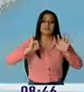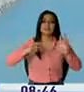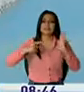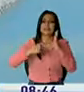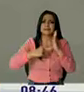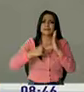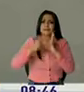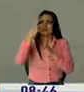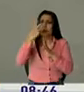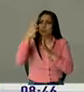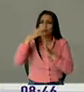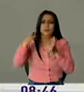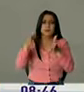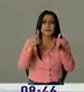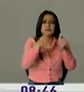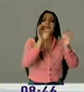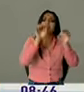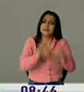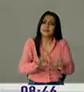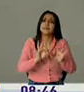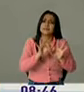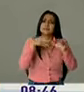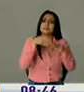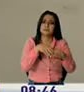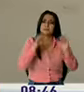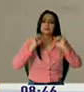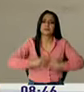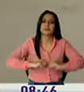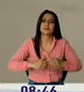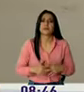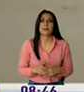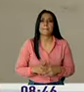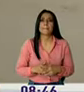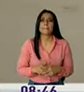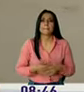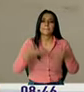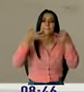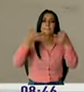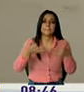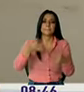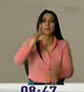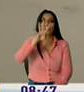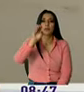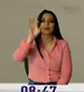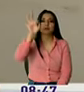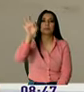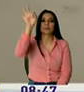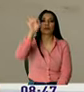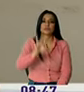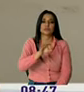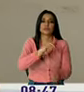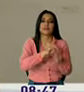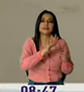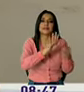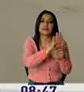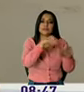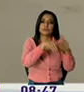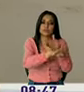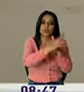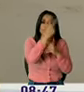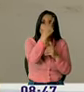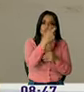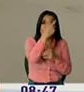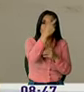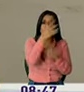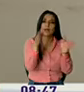están habilitadas para atender la demanda de turistas. Tenemos confirmado un 40% de reservación en cuanto a